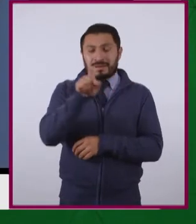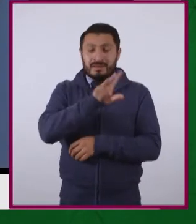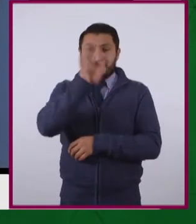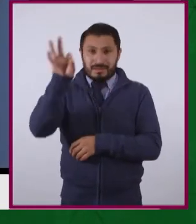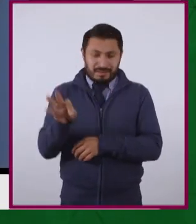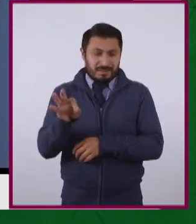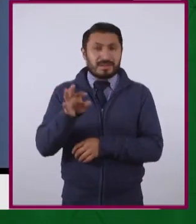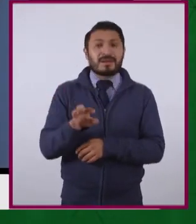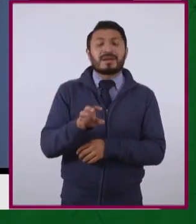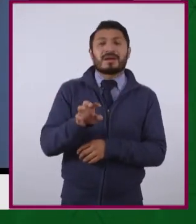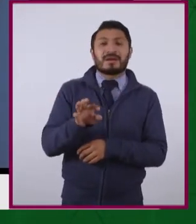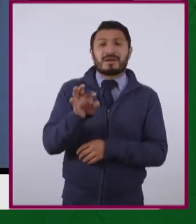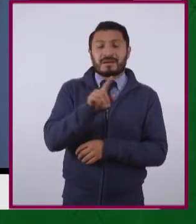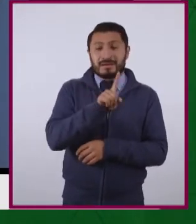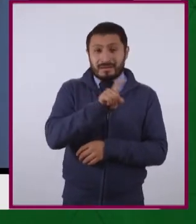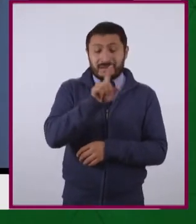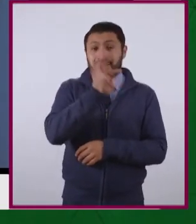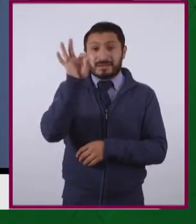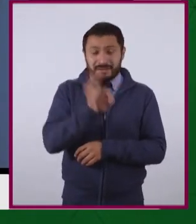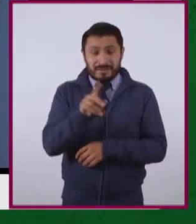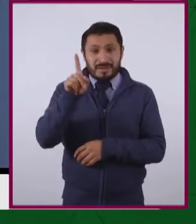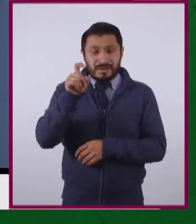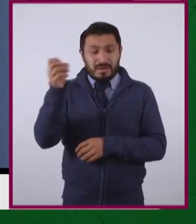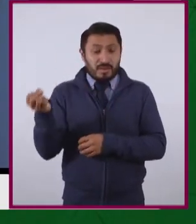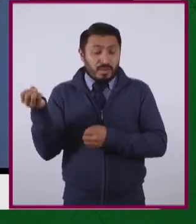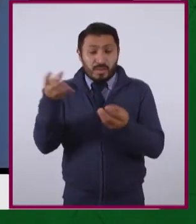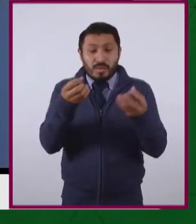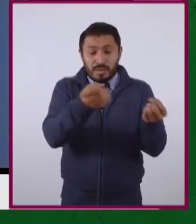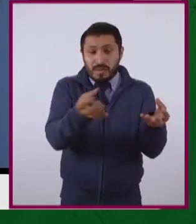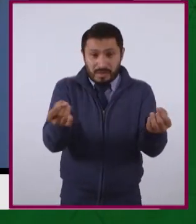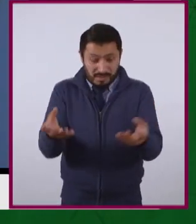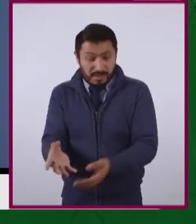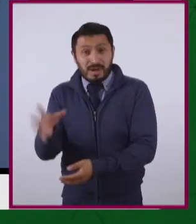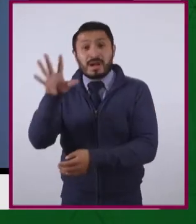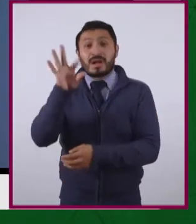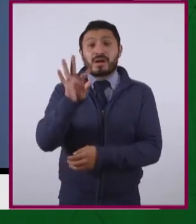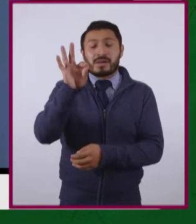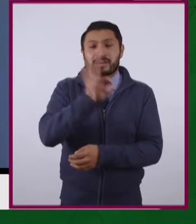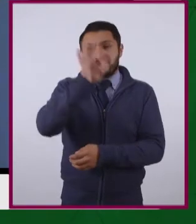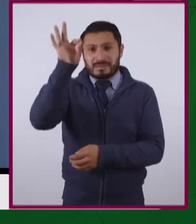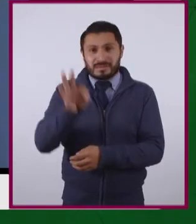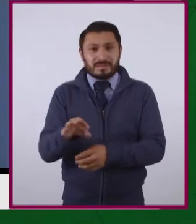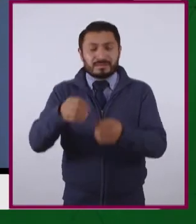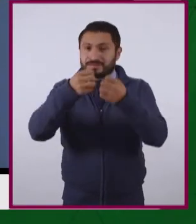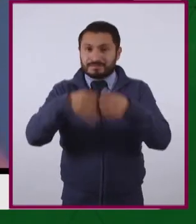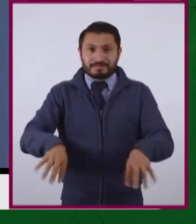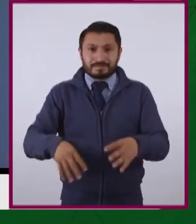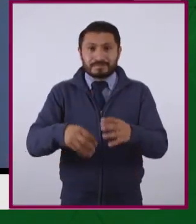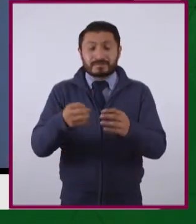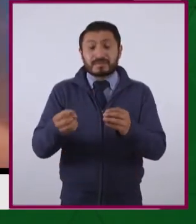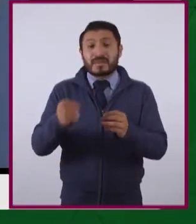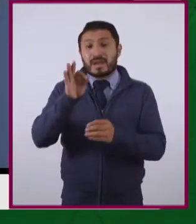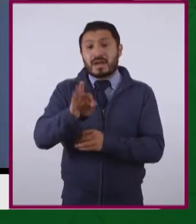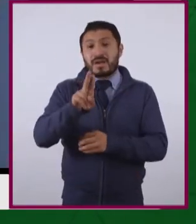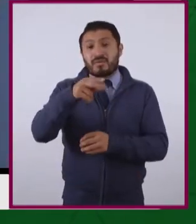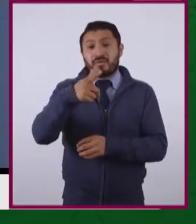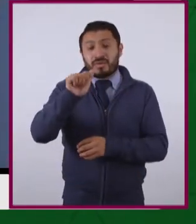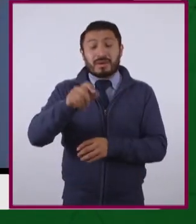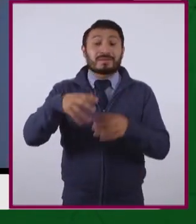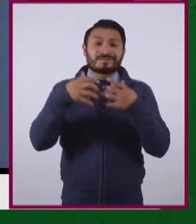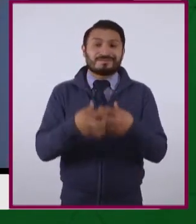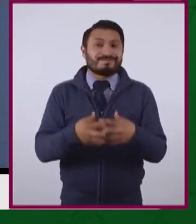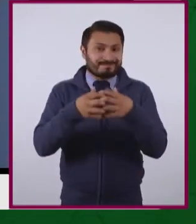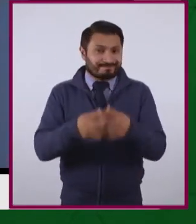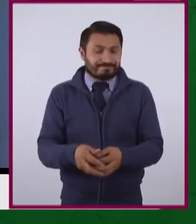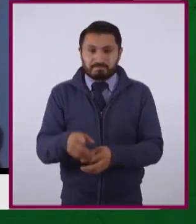agua que ingresa a la red de distribución de agua potable, el 40% lo perdemos en fugas. Es decir, es un